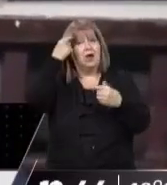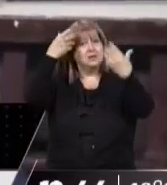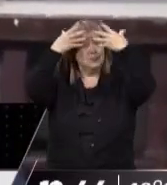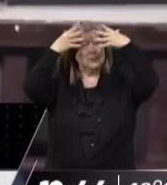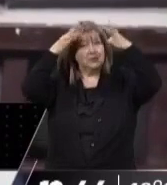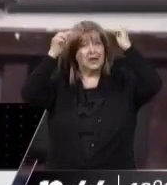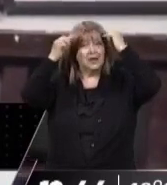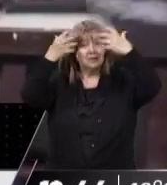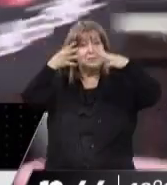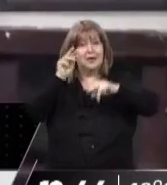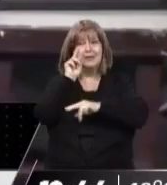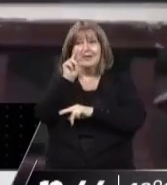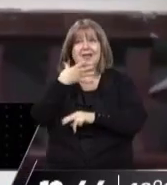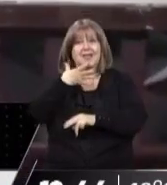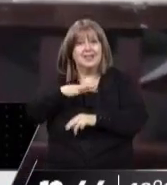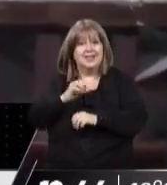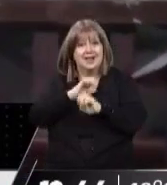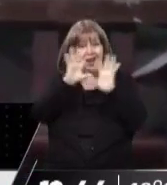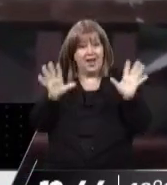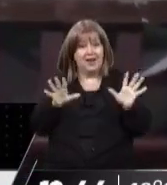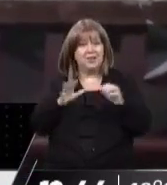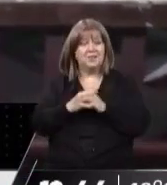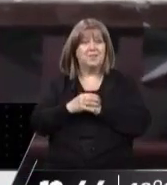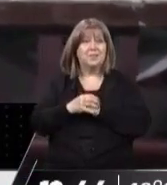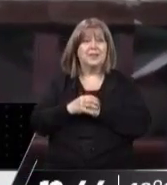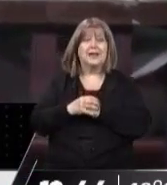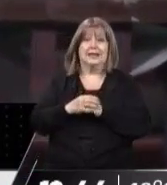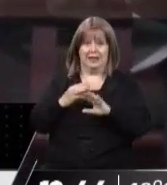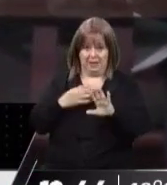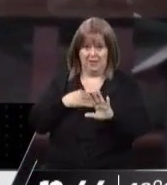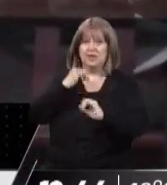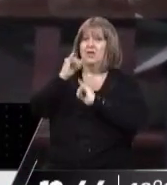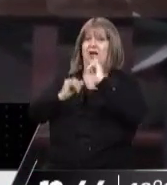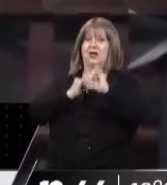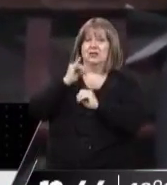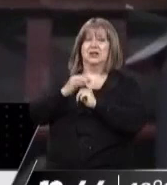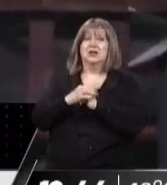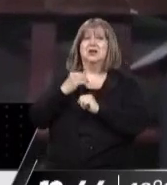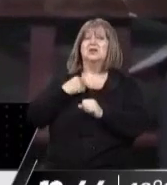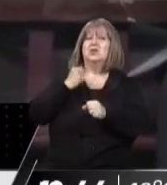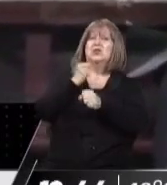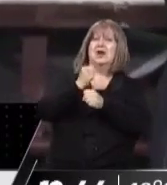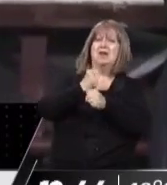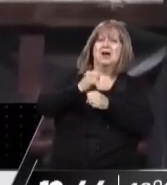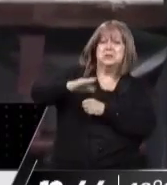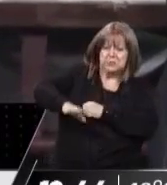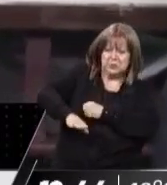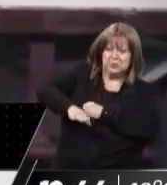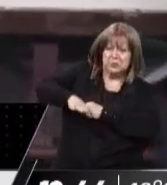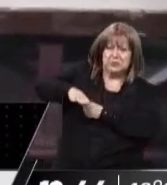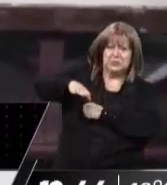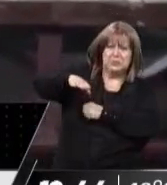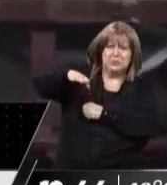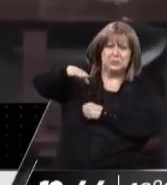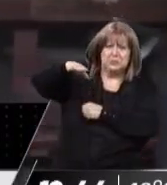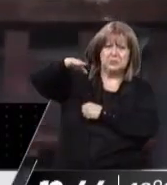imagino millones de posibilidades. No, yo le digo una cosa... He trabajado desde muy chico,